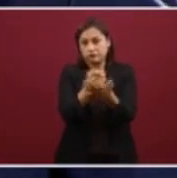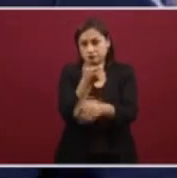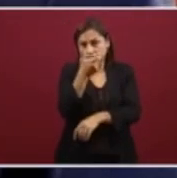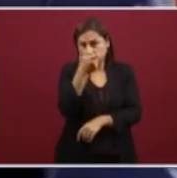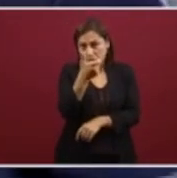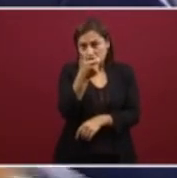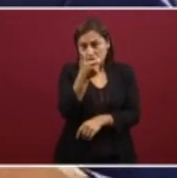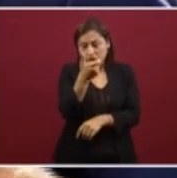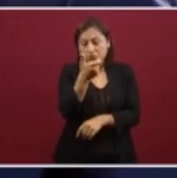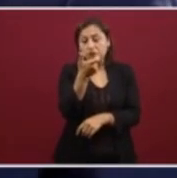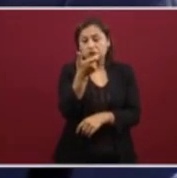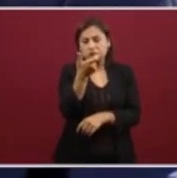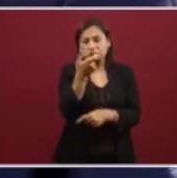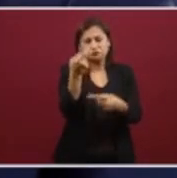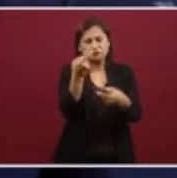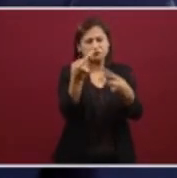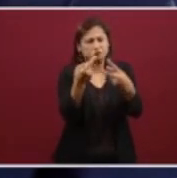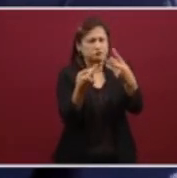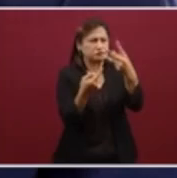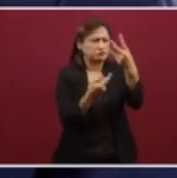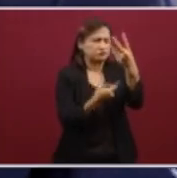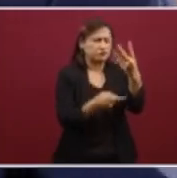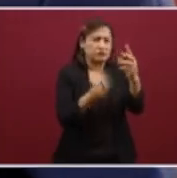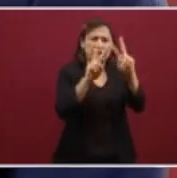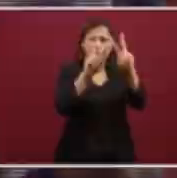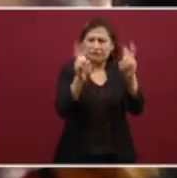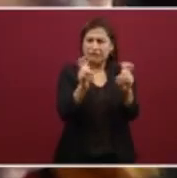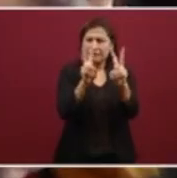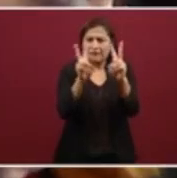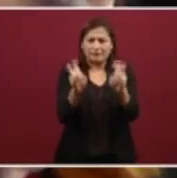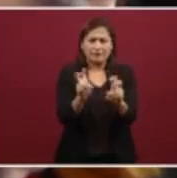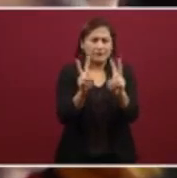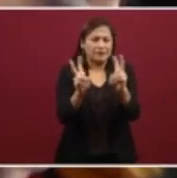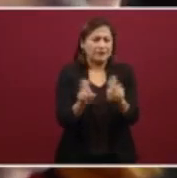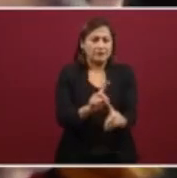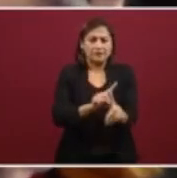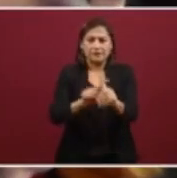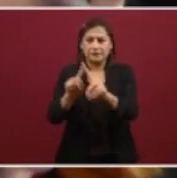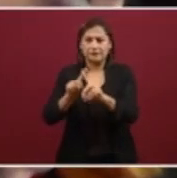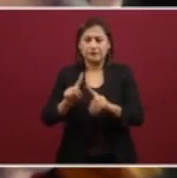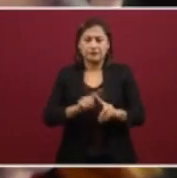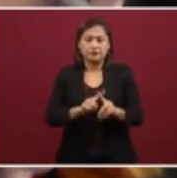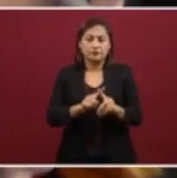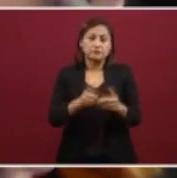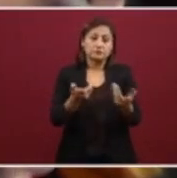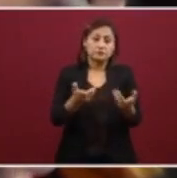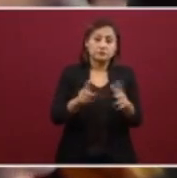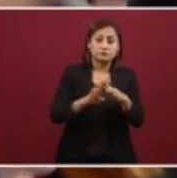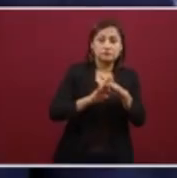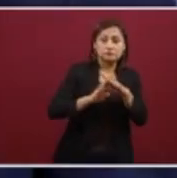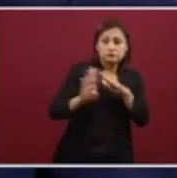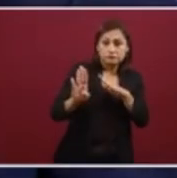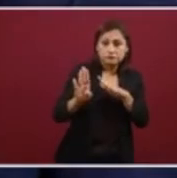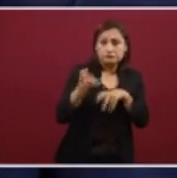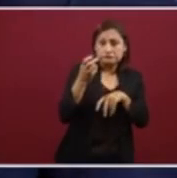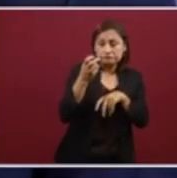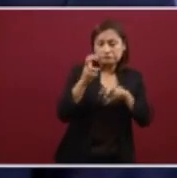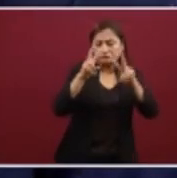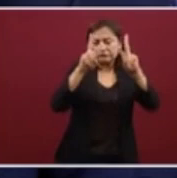en fin, son los temas, el fenómeno migratorio,